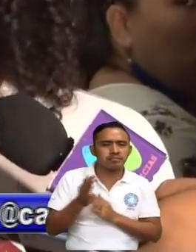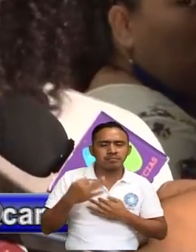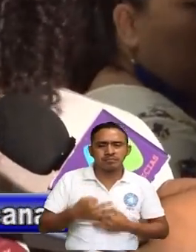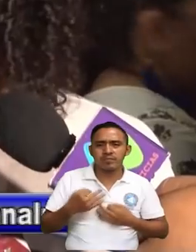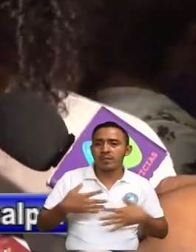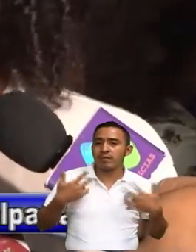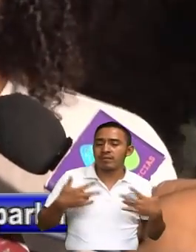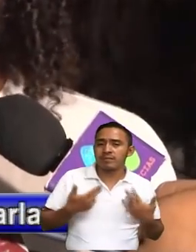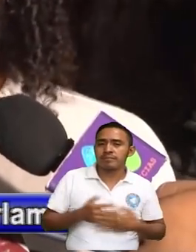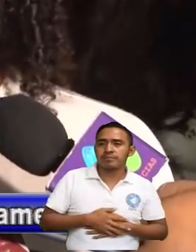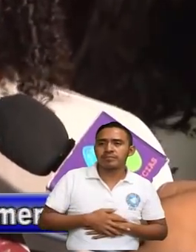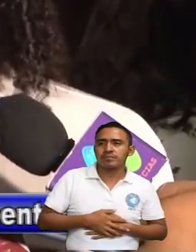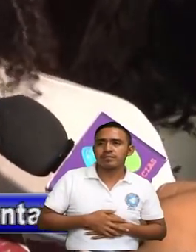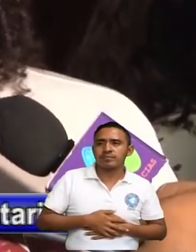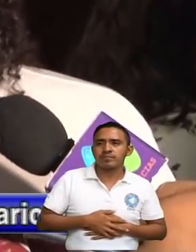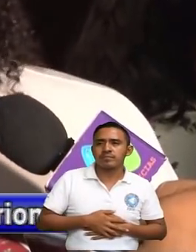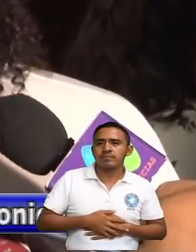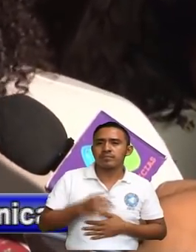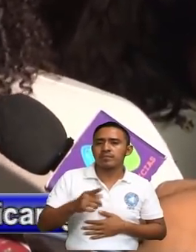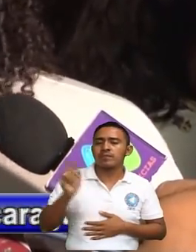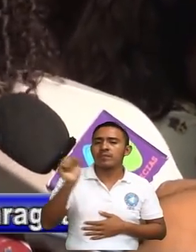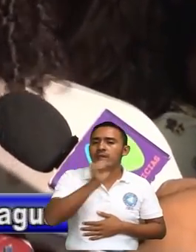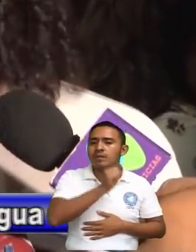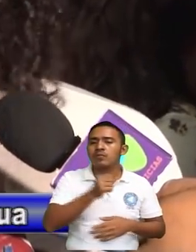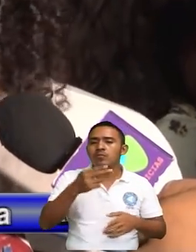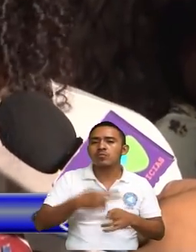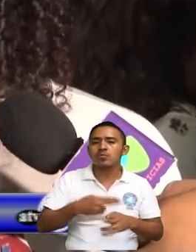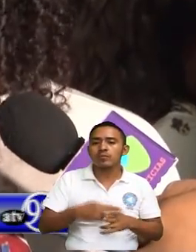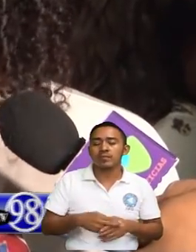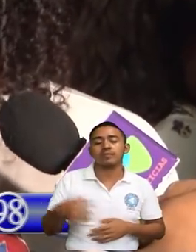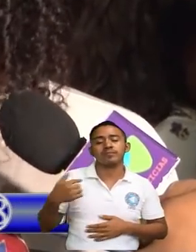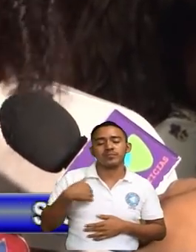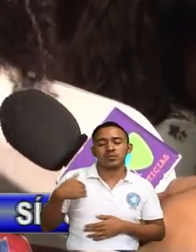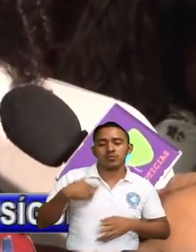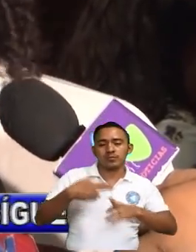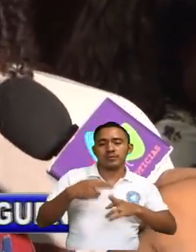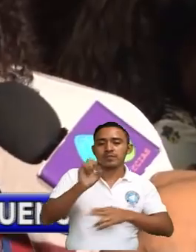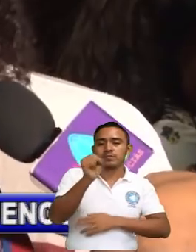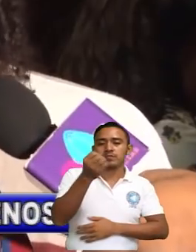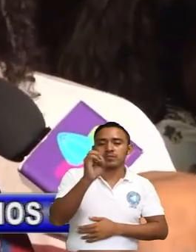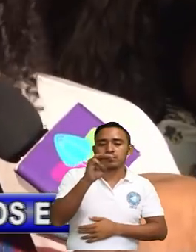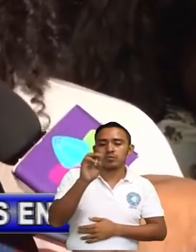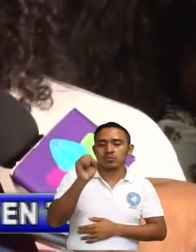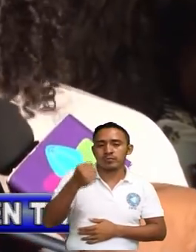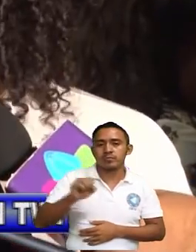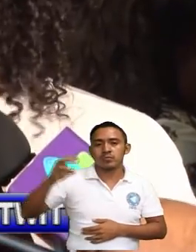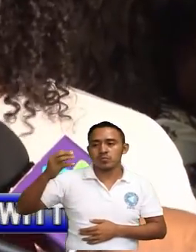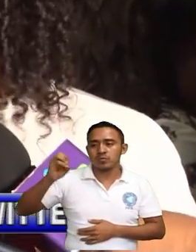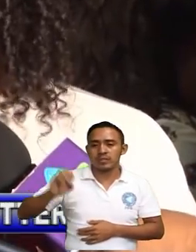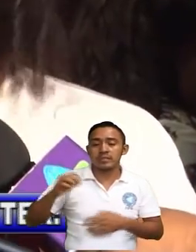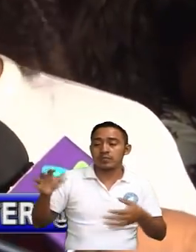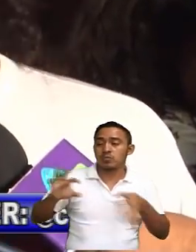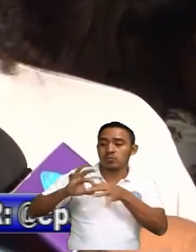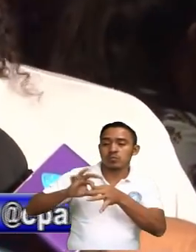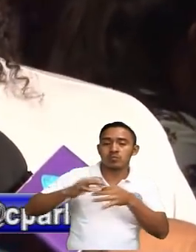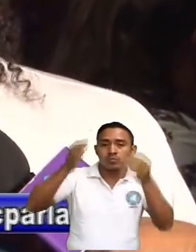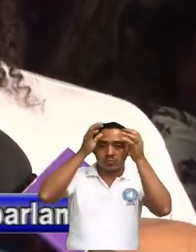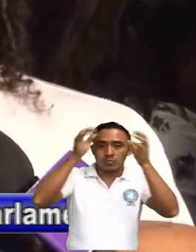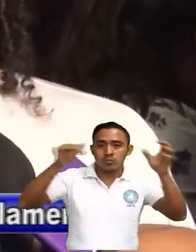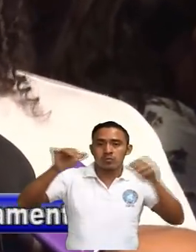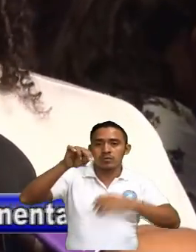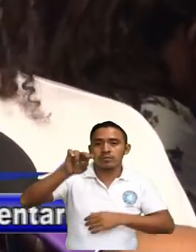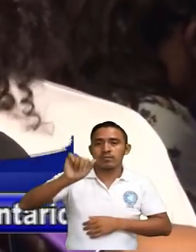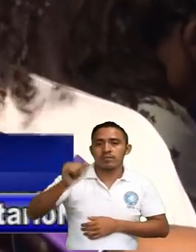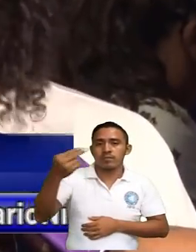alegre. ¿Cuál es la pieza que vos vas a hacer? La canción se llama Somos 40. La compusimos con Cultura Náhuatl, que somos